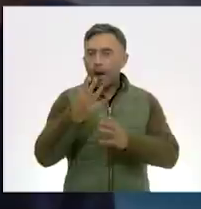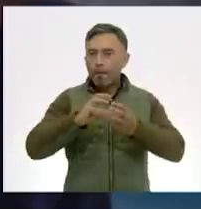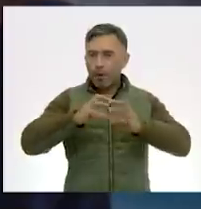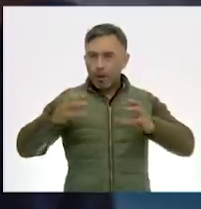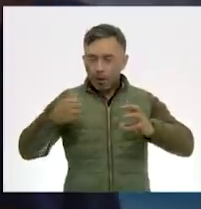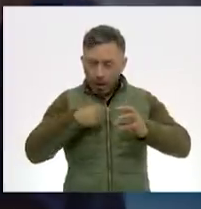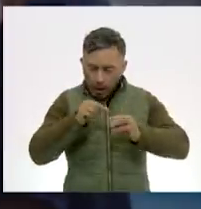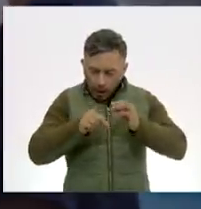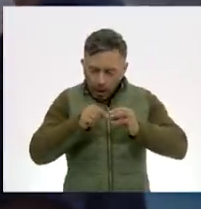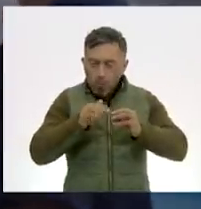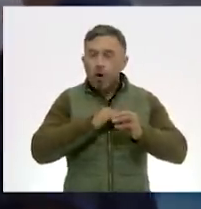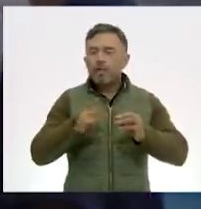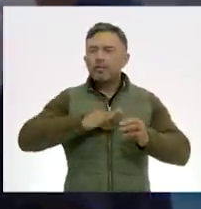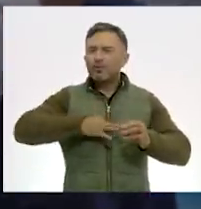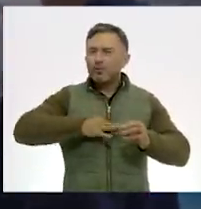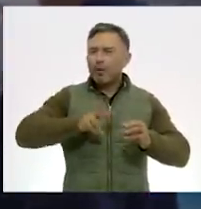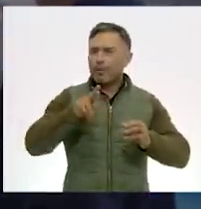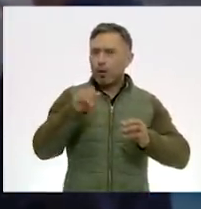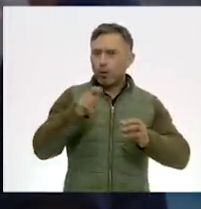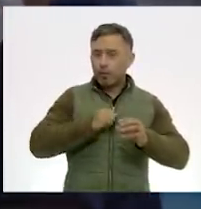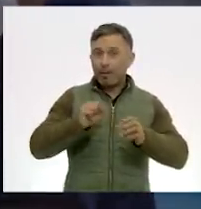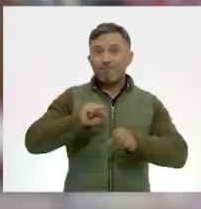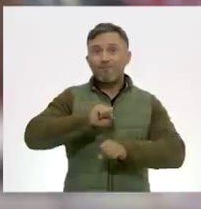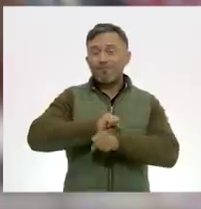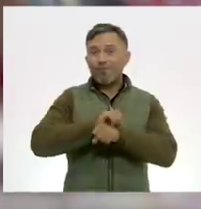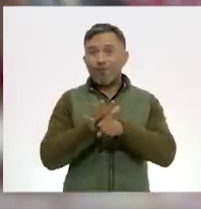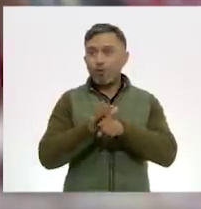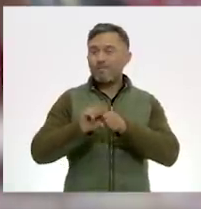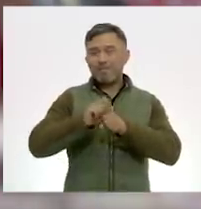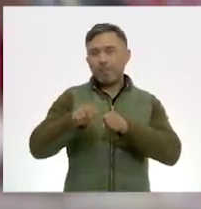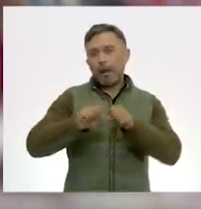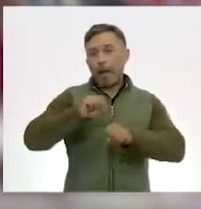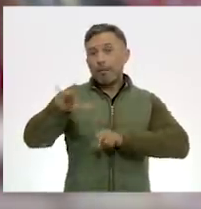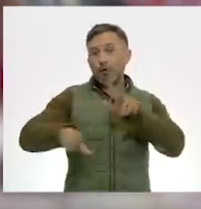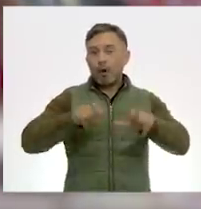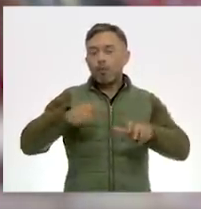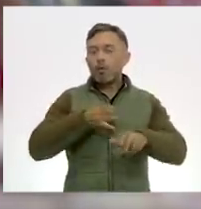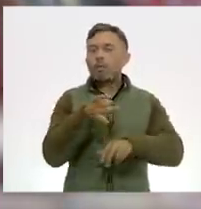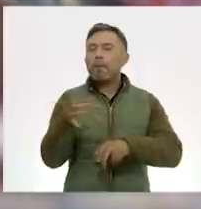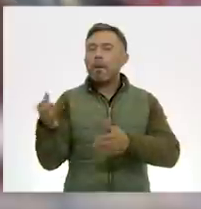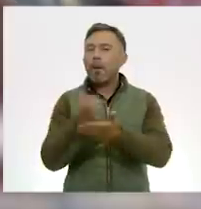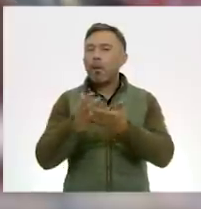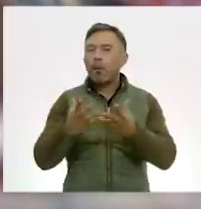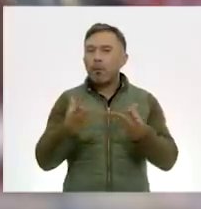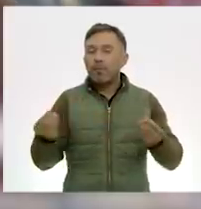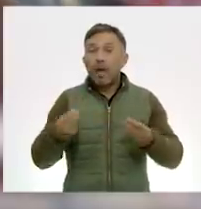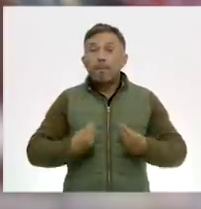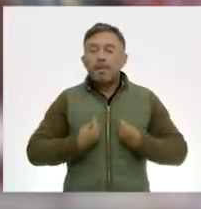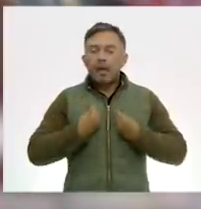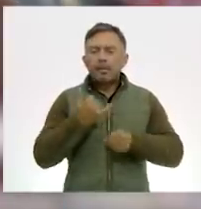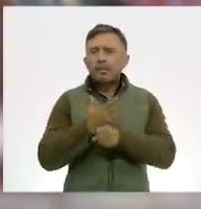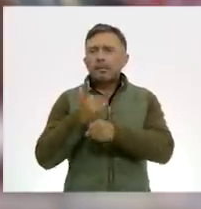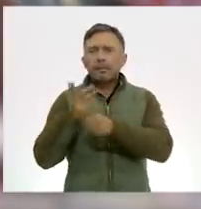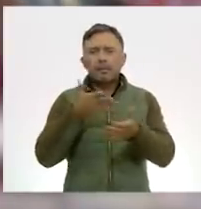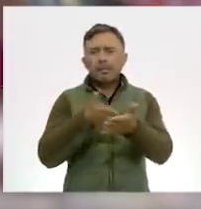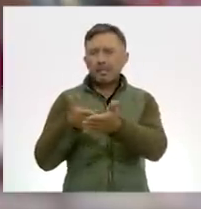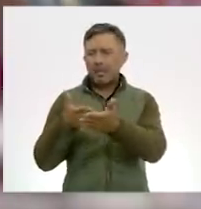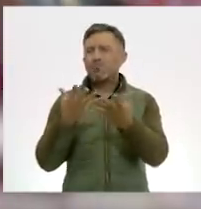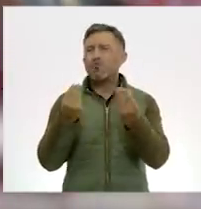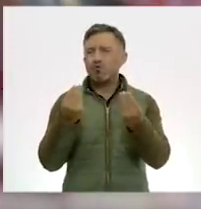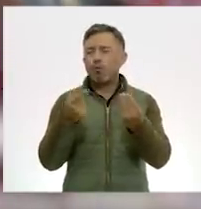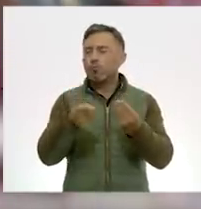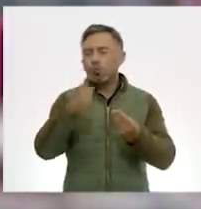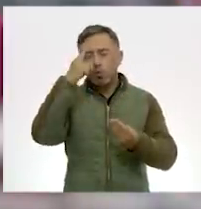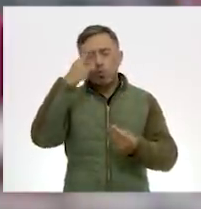virus, ayudando a acabar con una crisis de ébola. La vida te va a poner miles de retos. Está en ti seguir